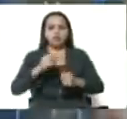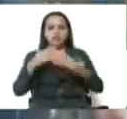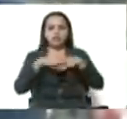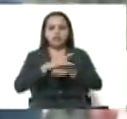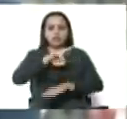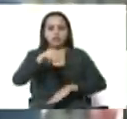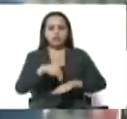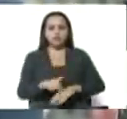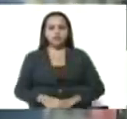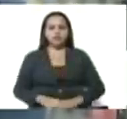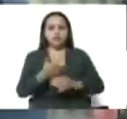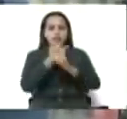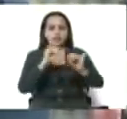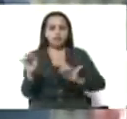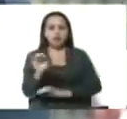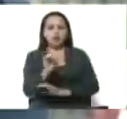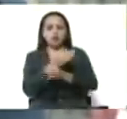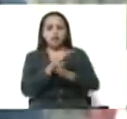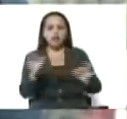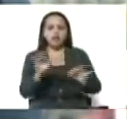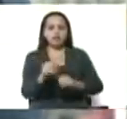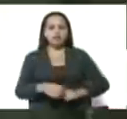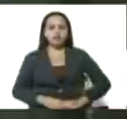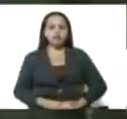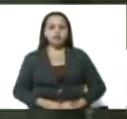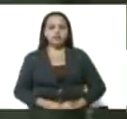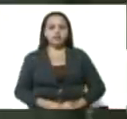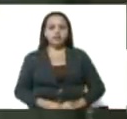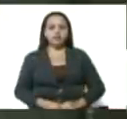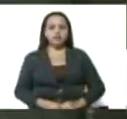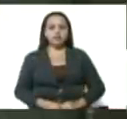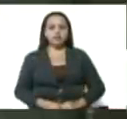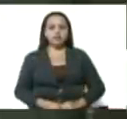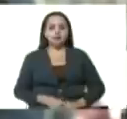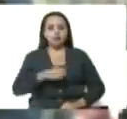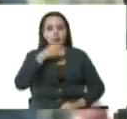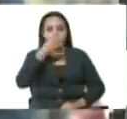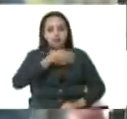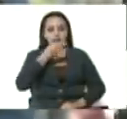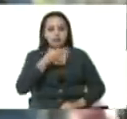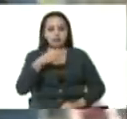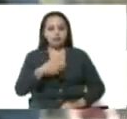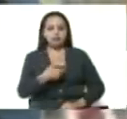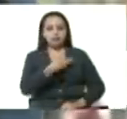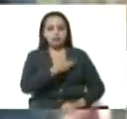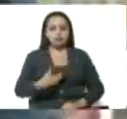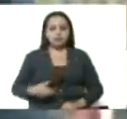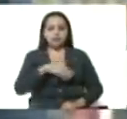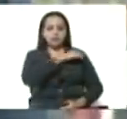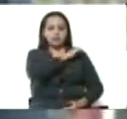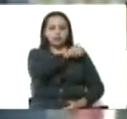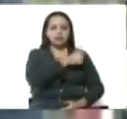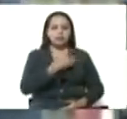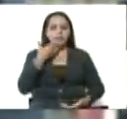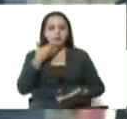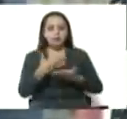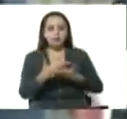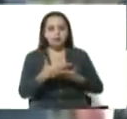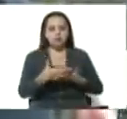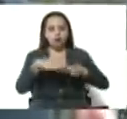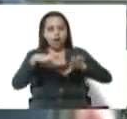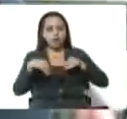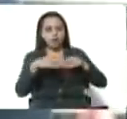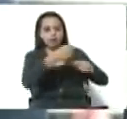independencia o nada leales siempre traidores nunca unas tardes mi comandante en jefe buenas tardes permiso para recibir